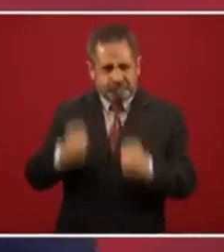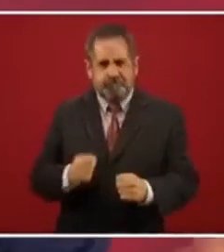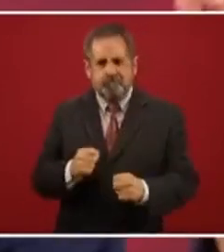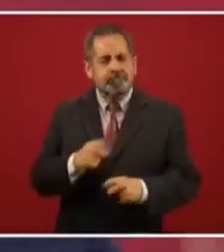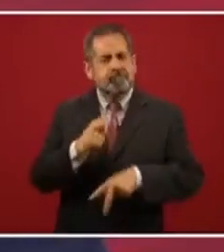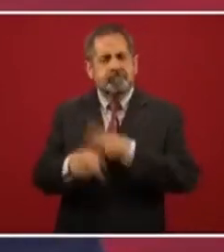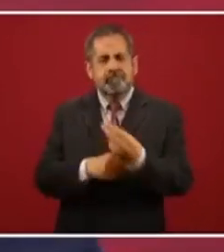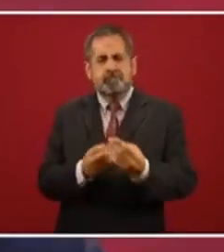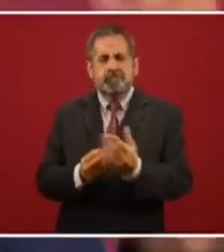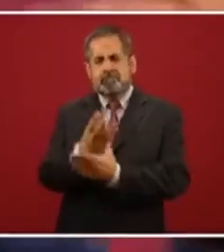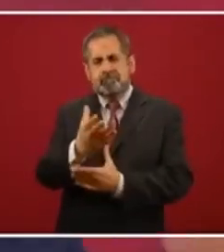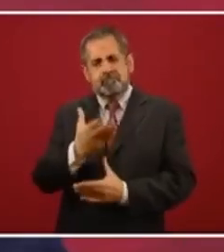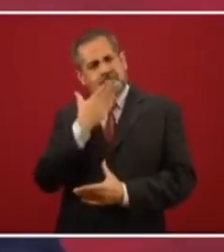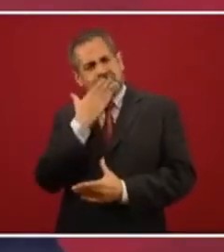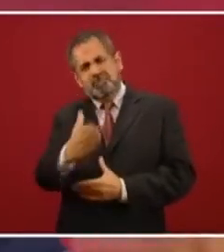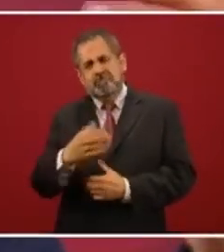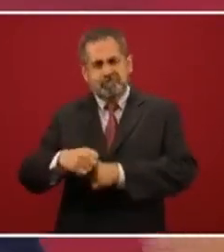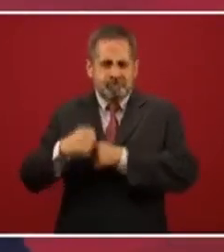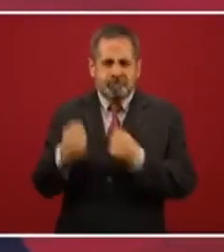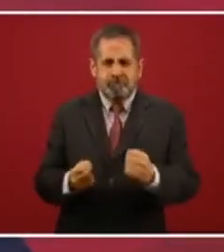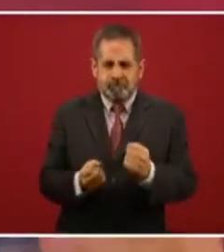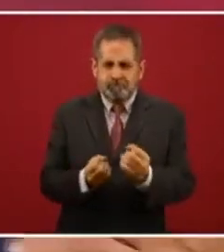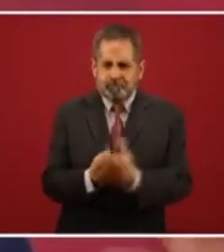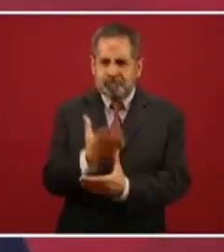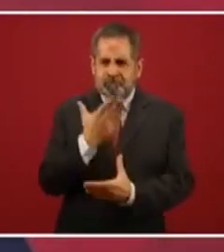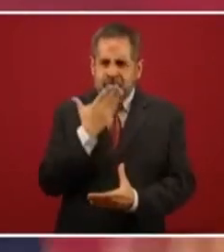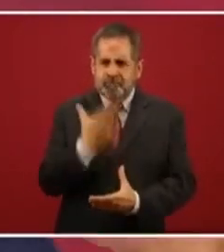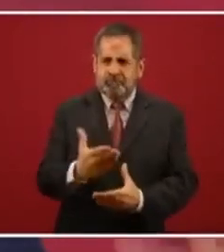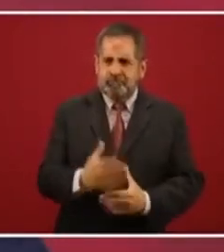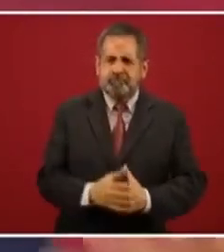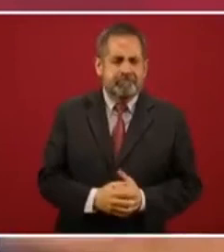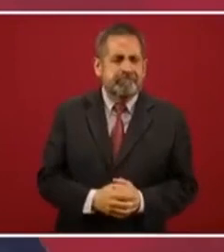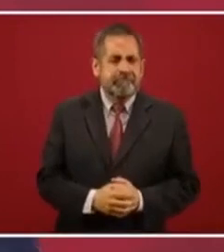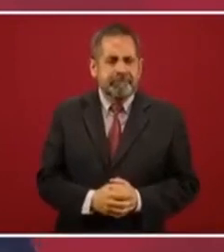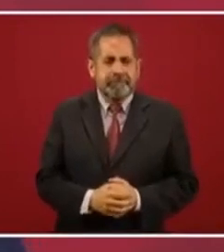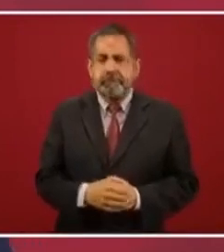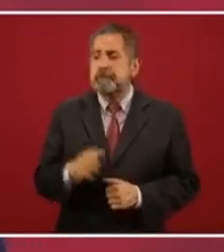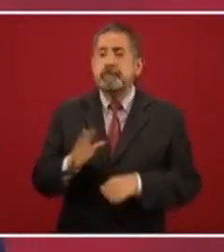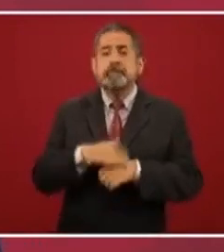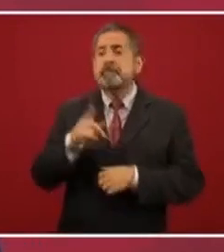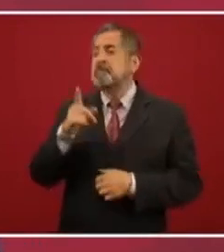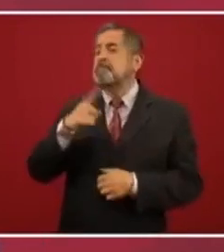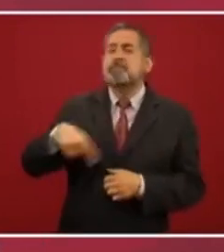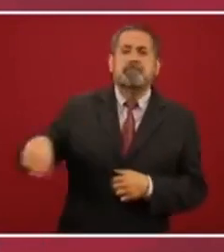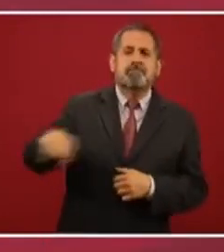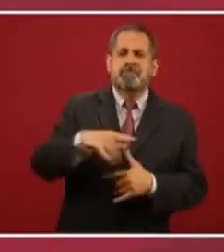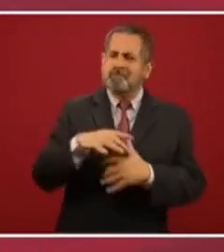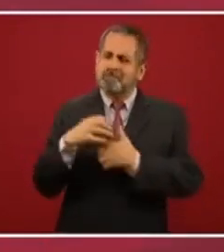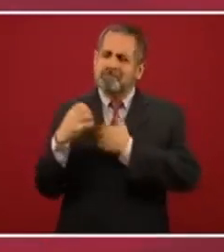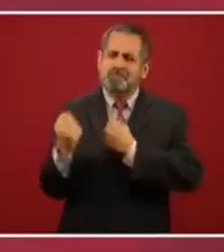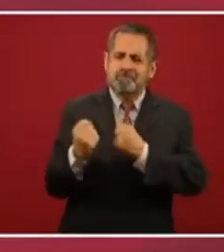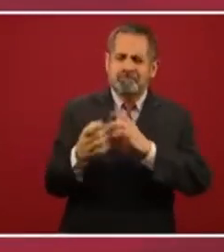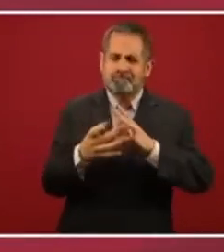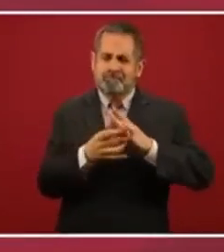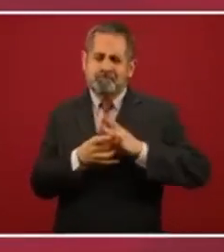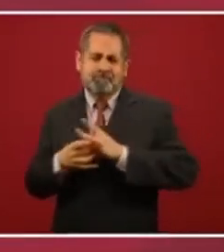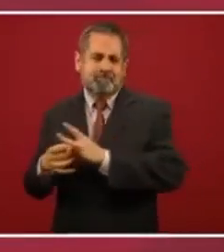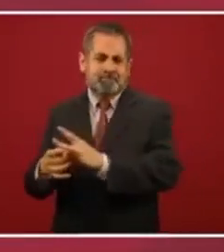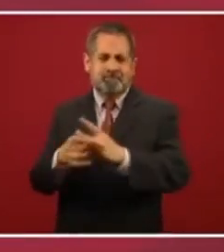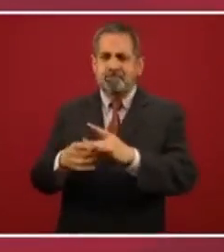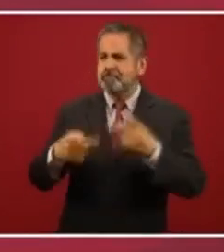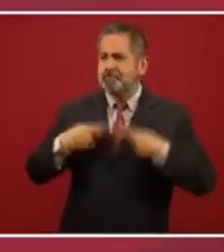vamos a salir adelante por la fortaleza de nuestro